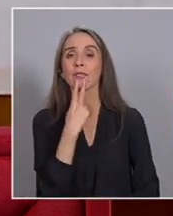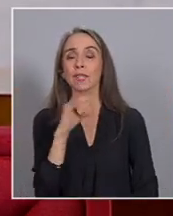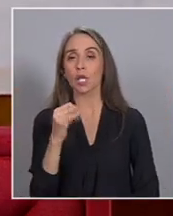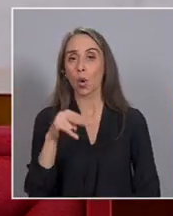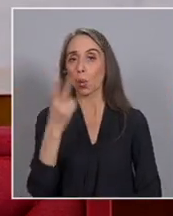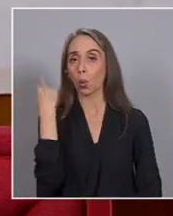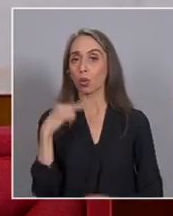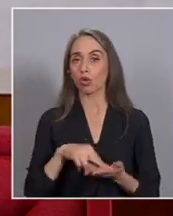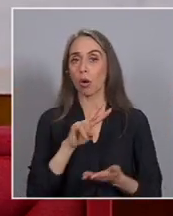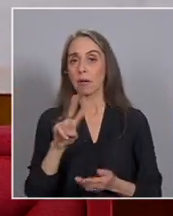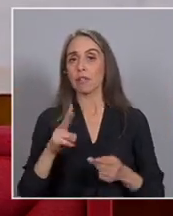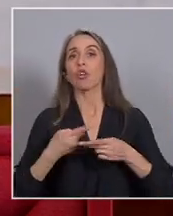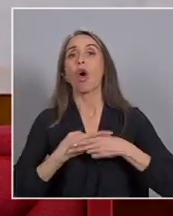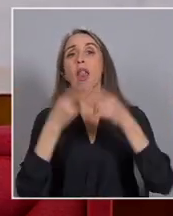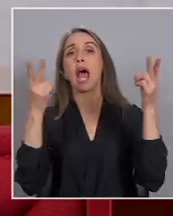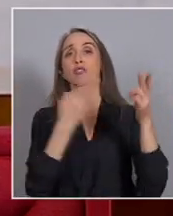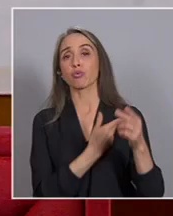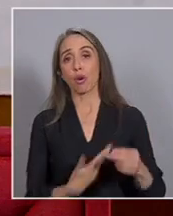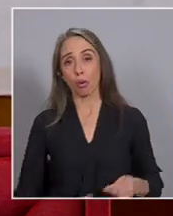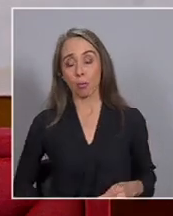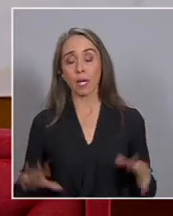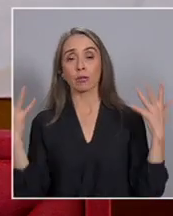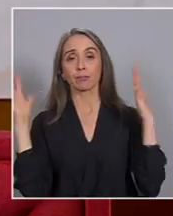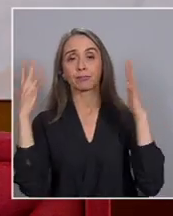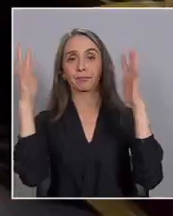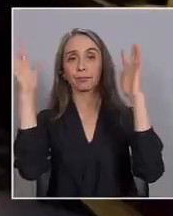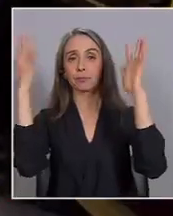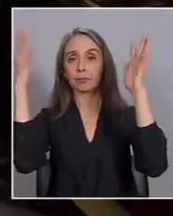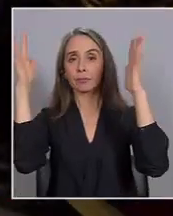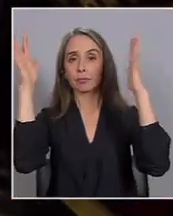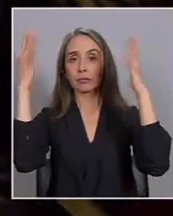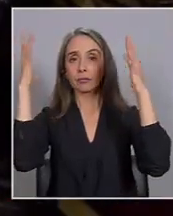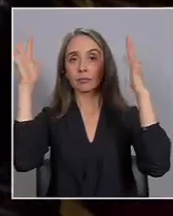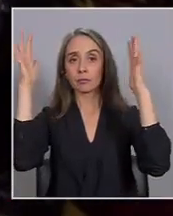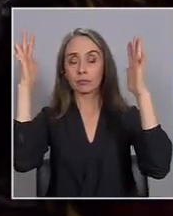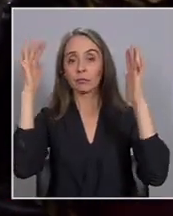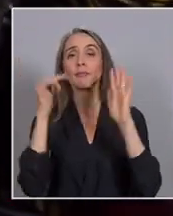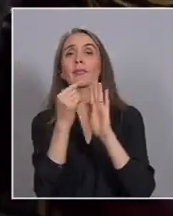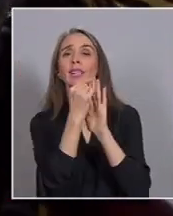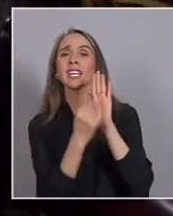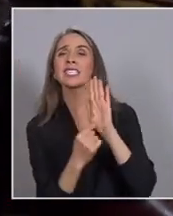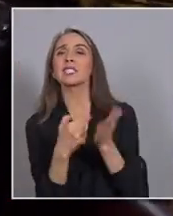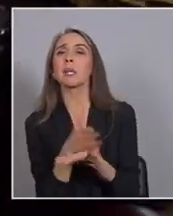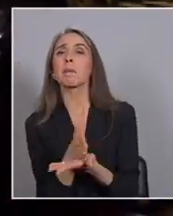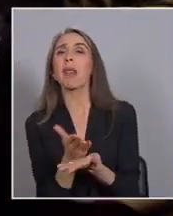de 2022 y que combina